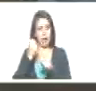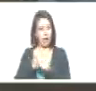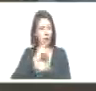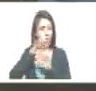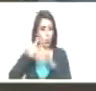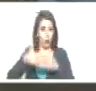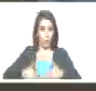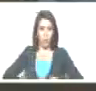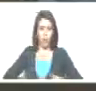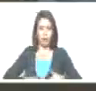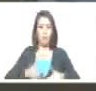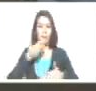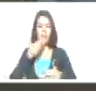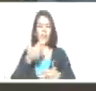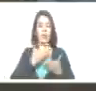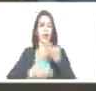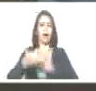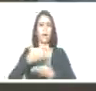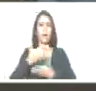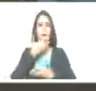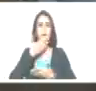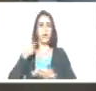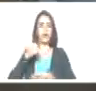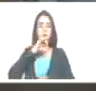cambio una mejor sociedad,